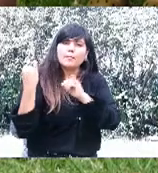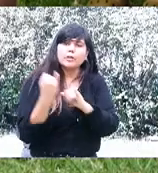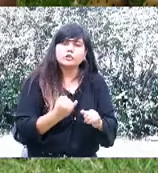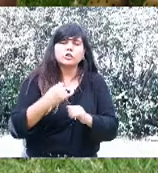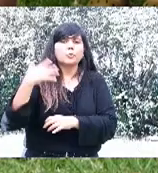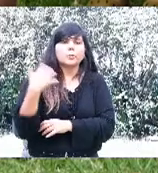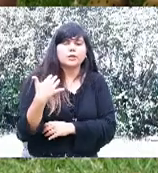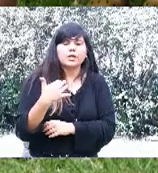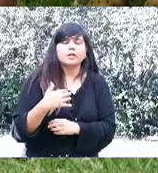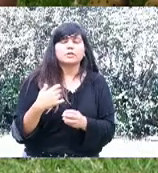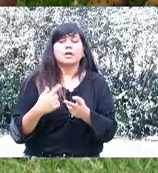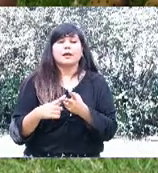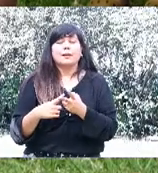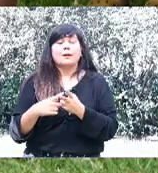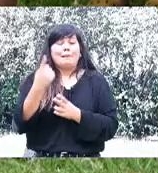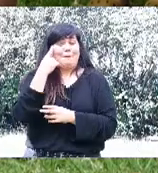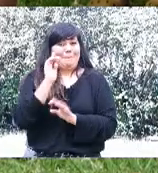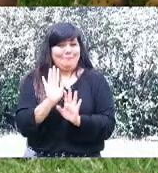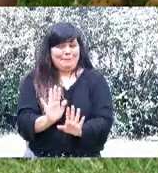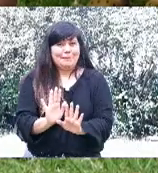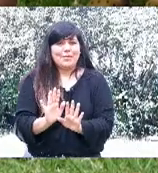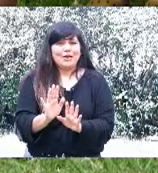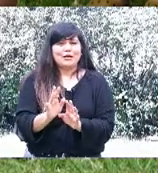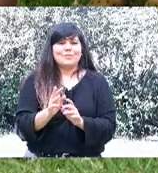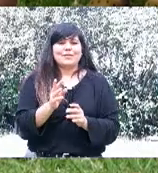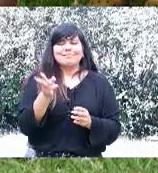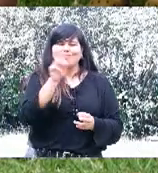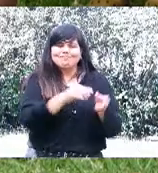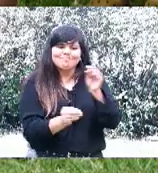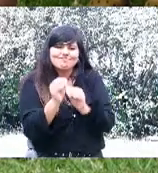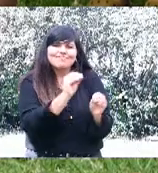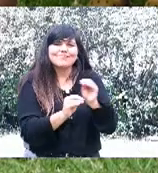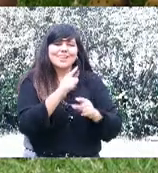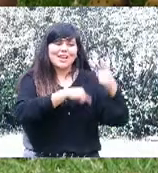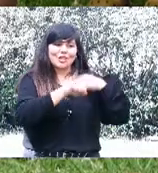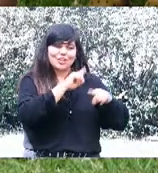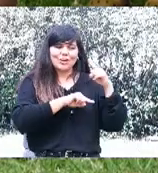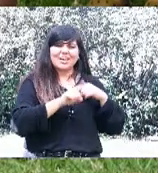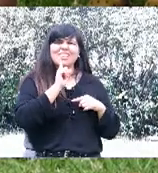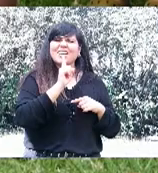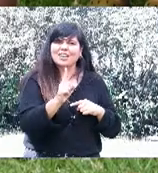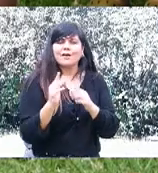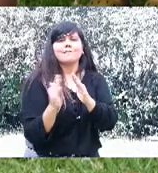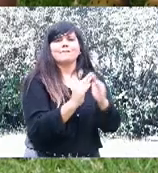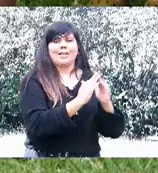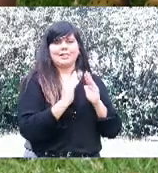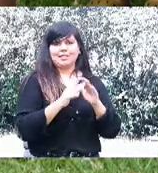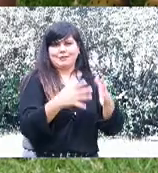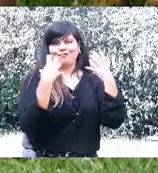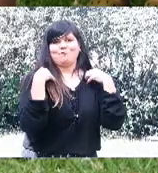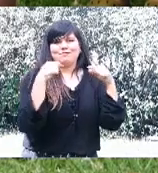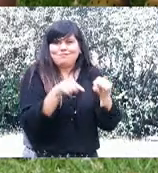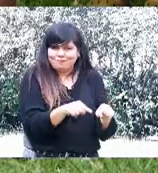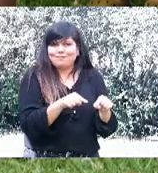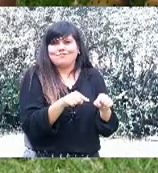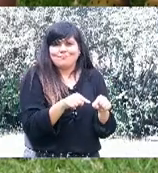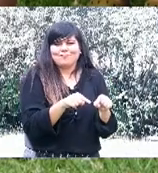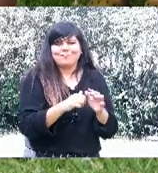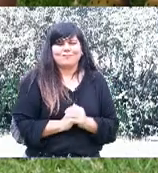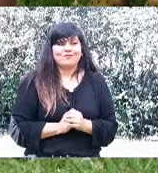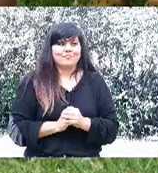eh pero la la la reconstrucción de la historia fue un trabajo de hecho con las vecinas y los vecinos no